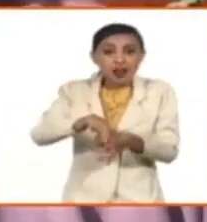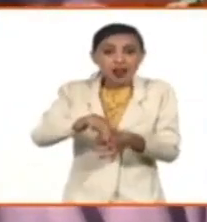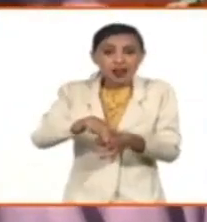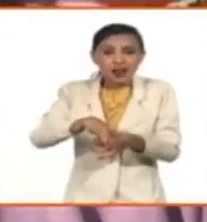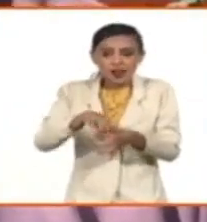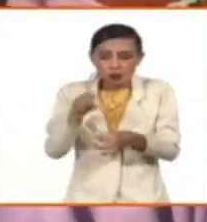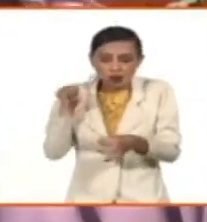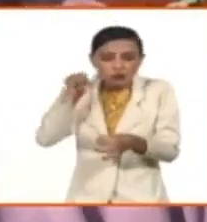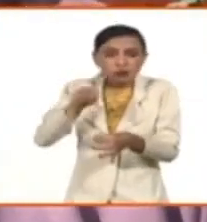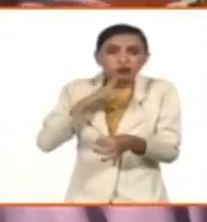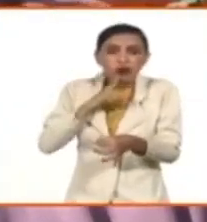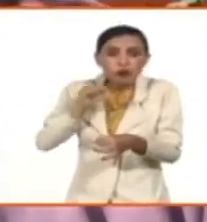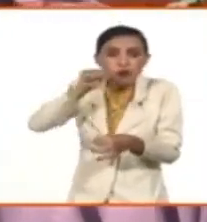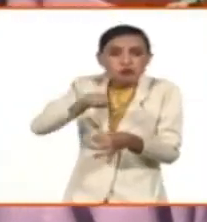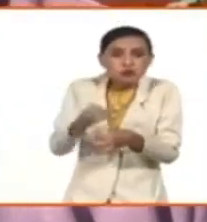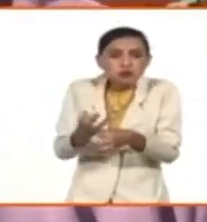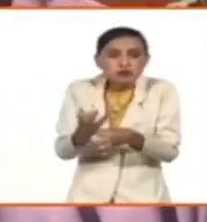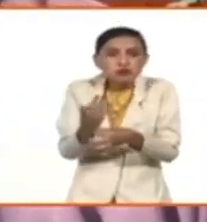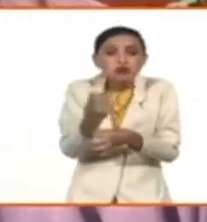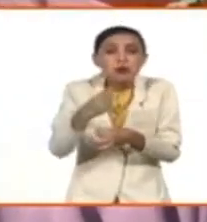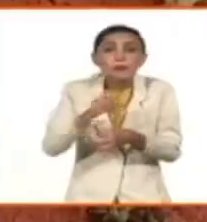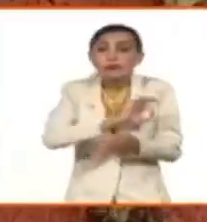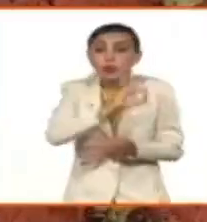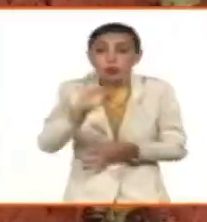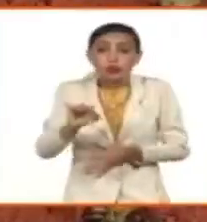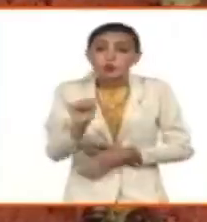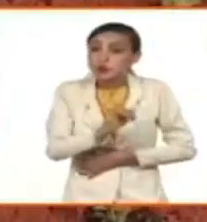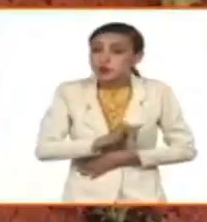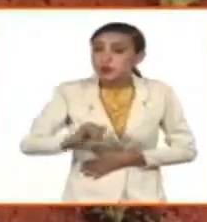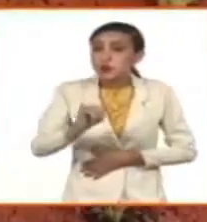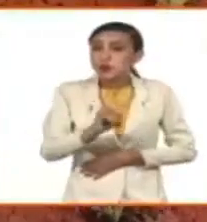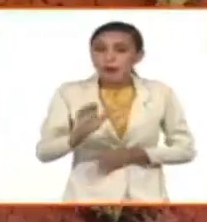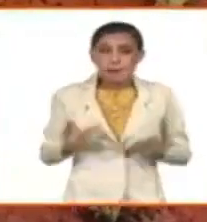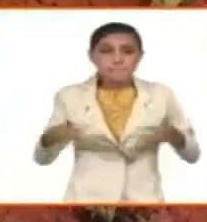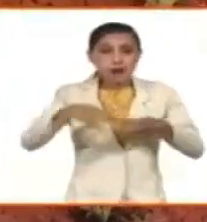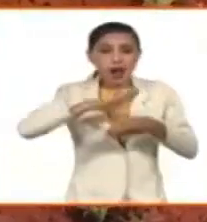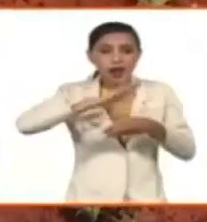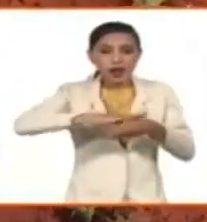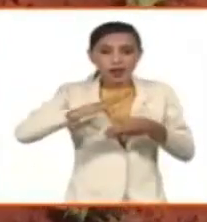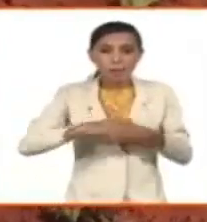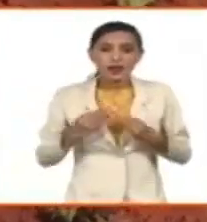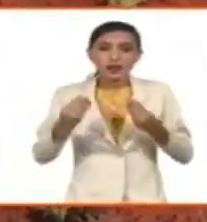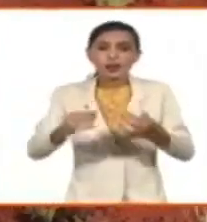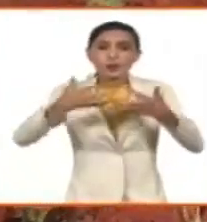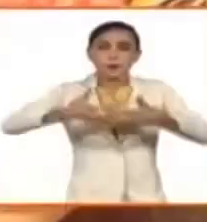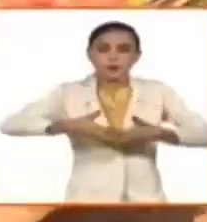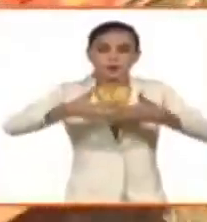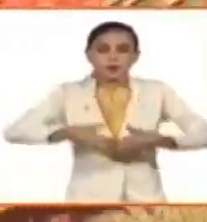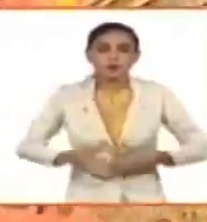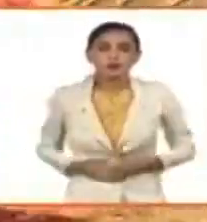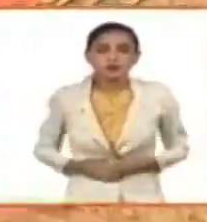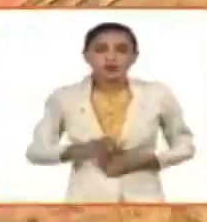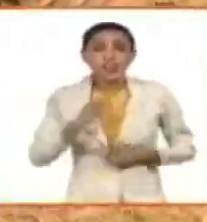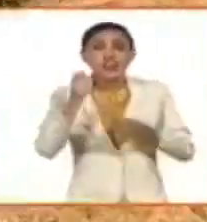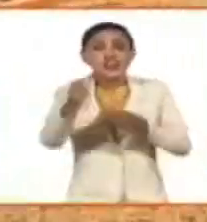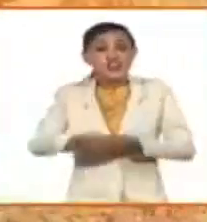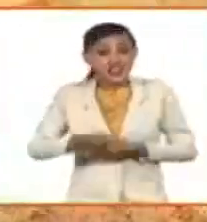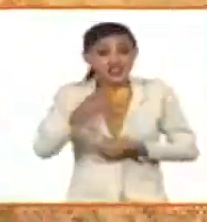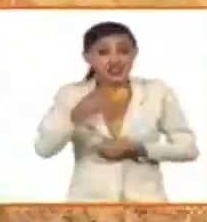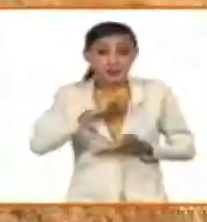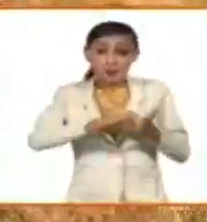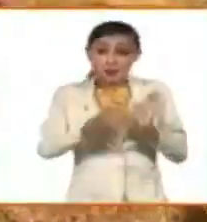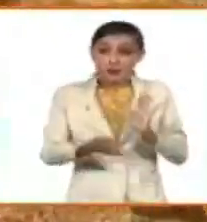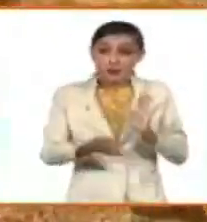hasta recolectarlas y empacarlas para entregar la producción. La finca San Juan Bautista recibe las bondades del proyecto Promoción